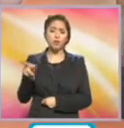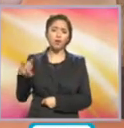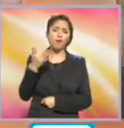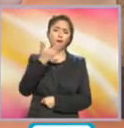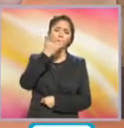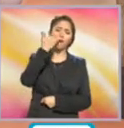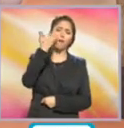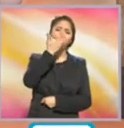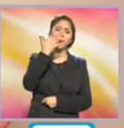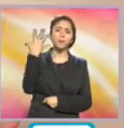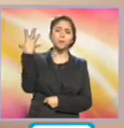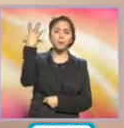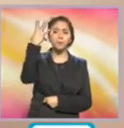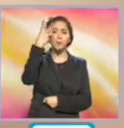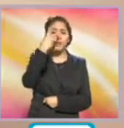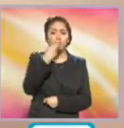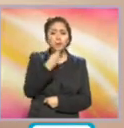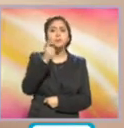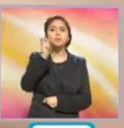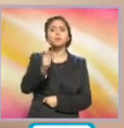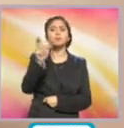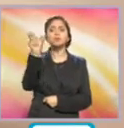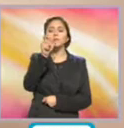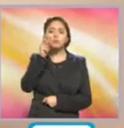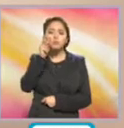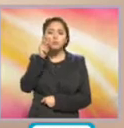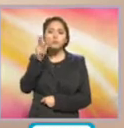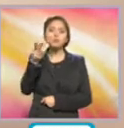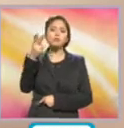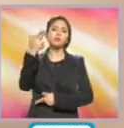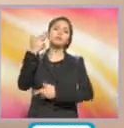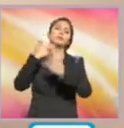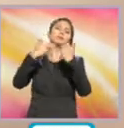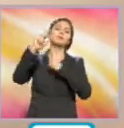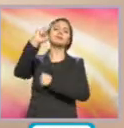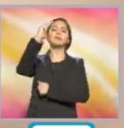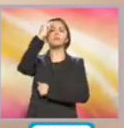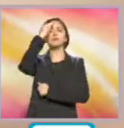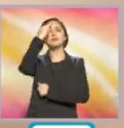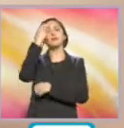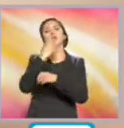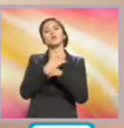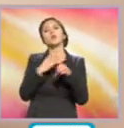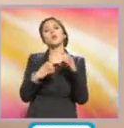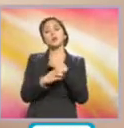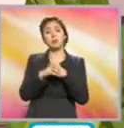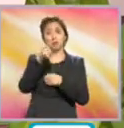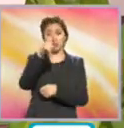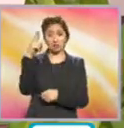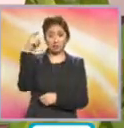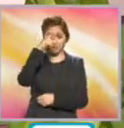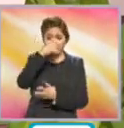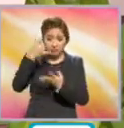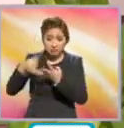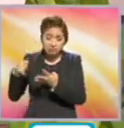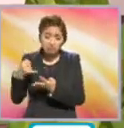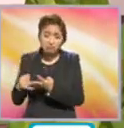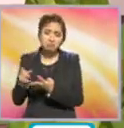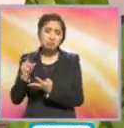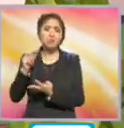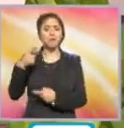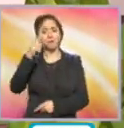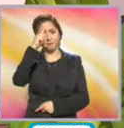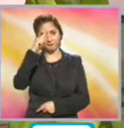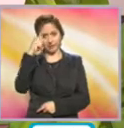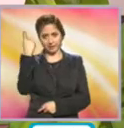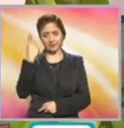tan exótica, que evoca tantas cosas y que no es difícil de cultivarla. Oye, ¿y qué tan costoso es iniciar este negocio? Porque al pensar